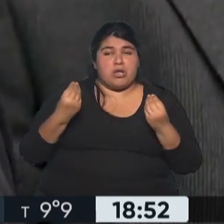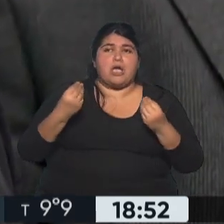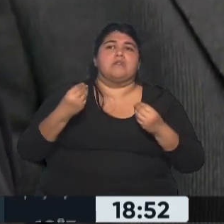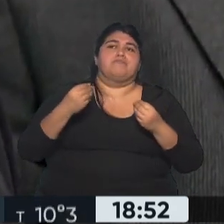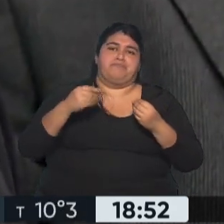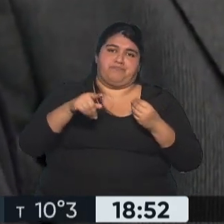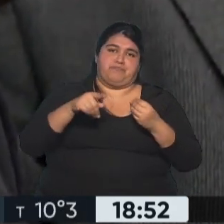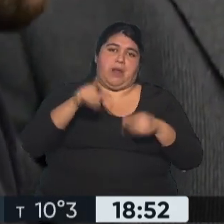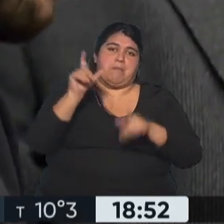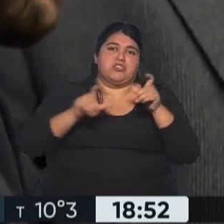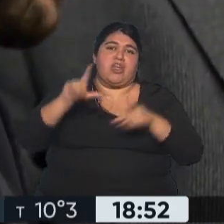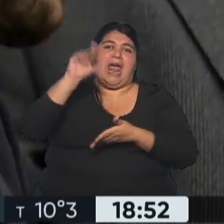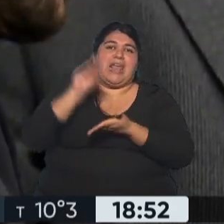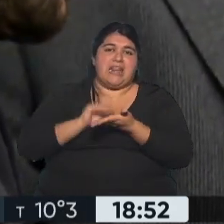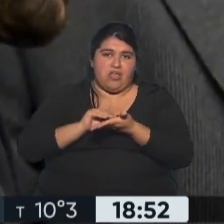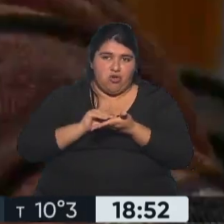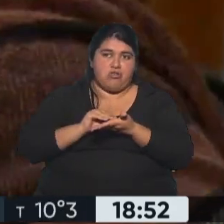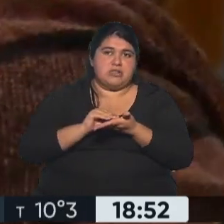de legisladores que hay.